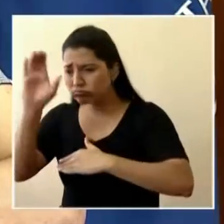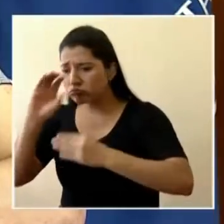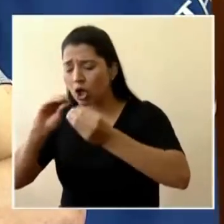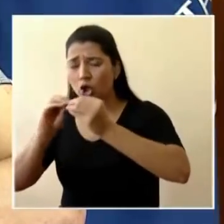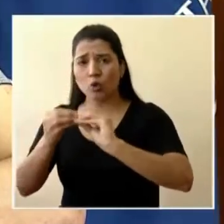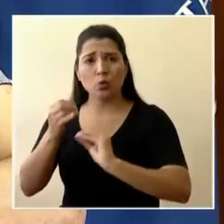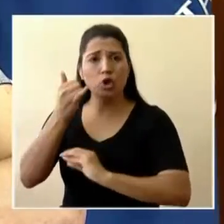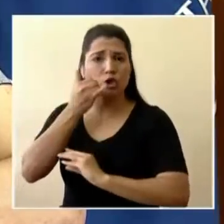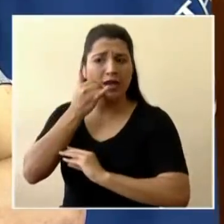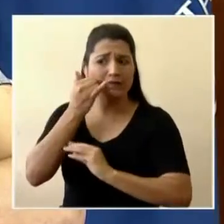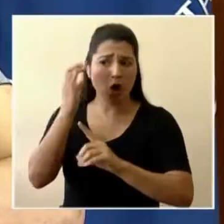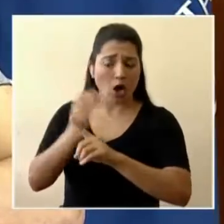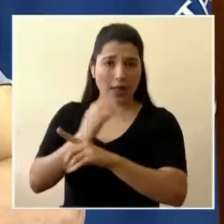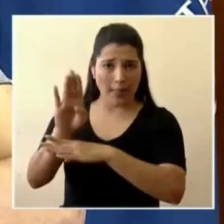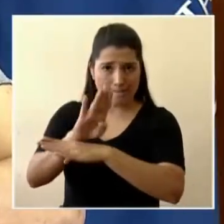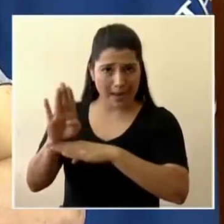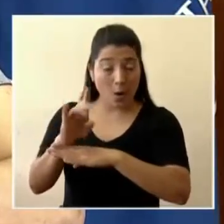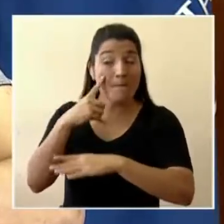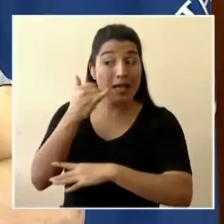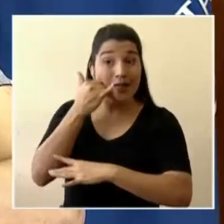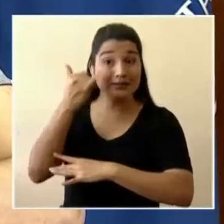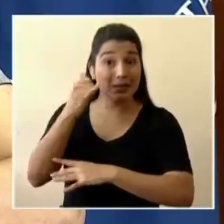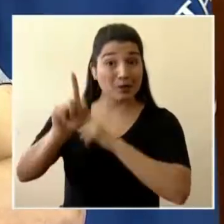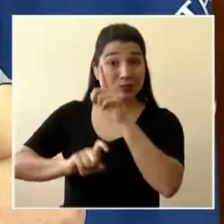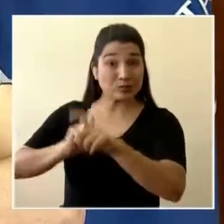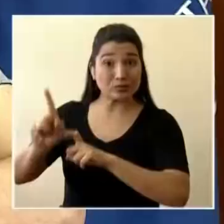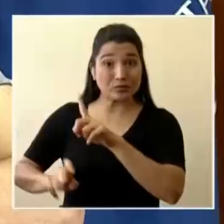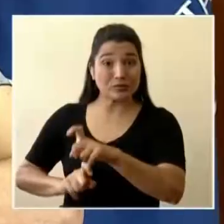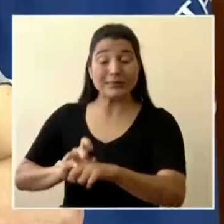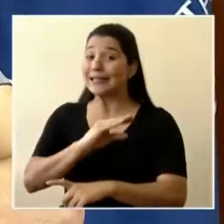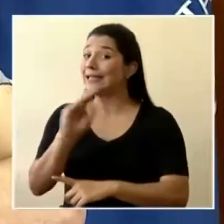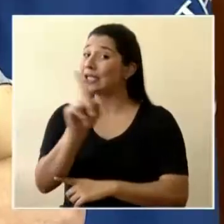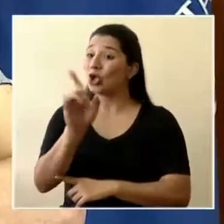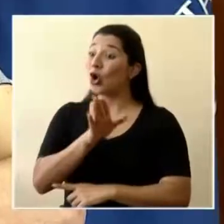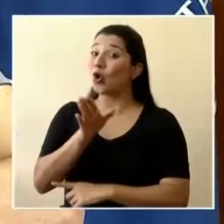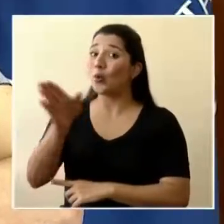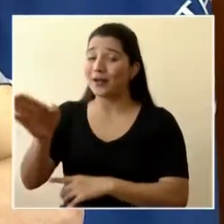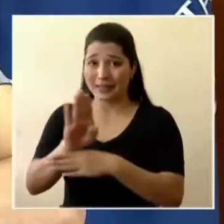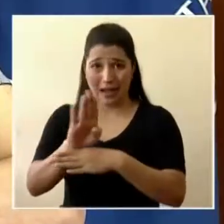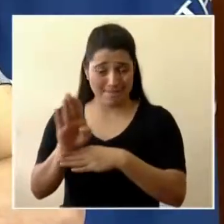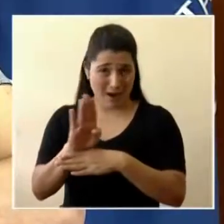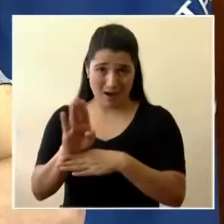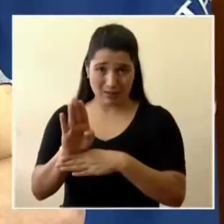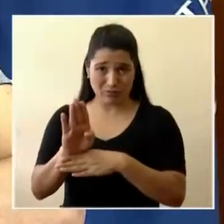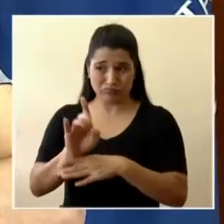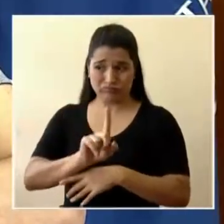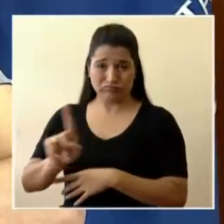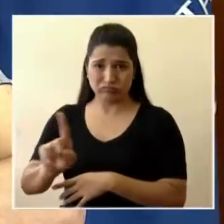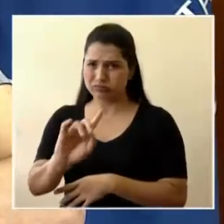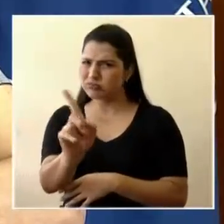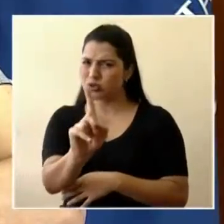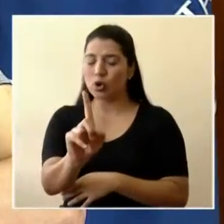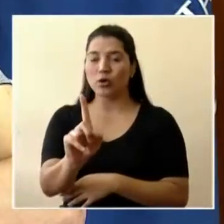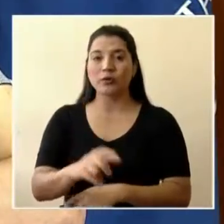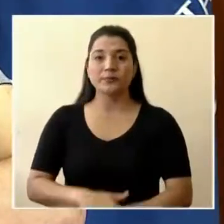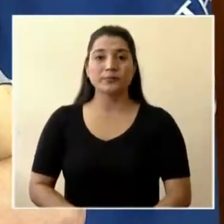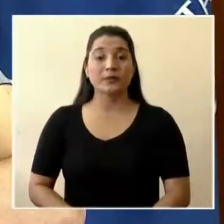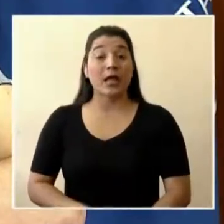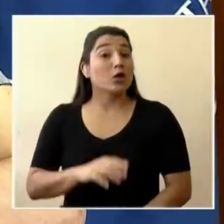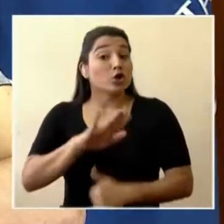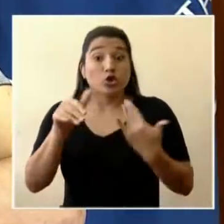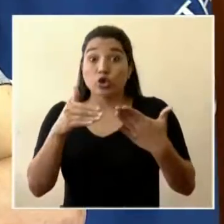en sus teléfonos para que hagan las consultas y no se hagan presentes físicamente, personalmente, en las agencias de los bancos. Todo